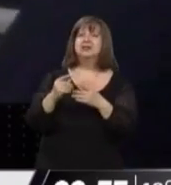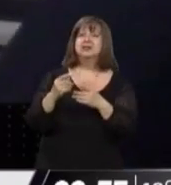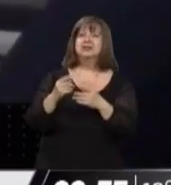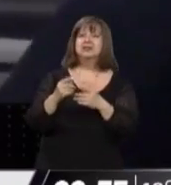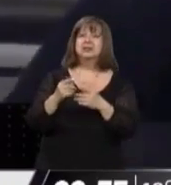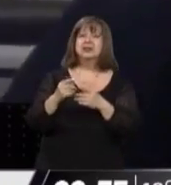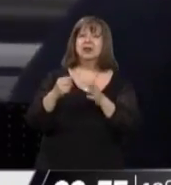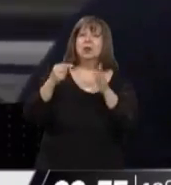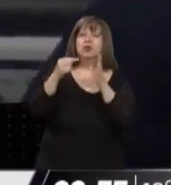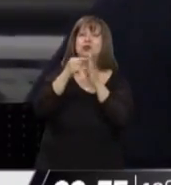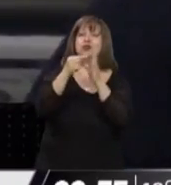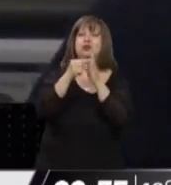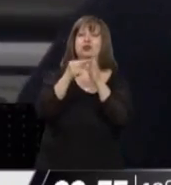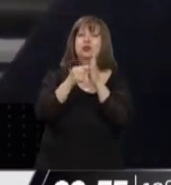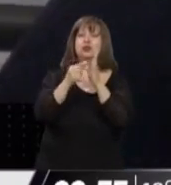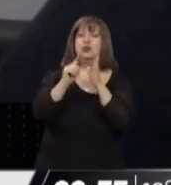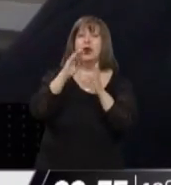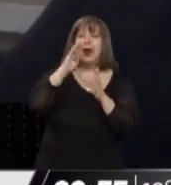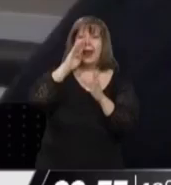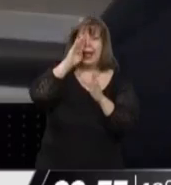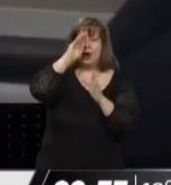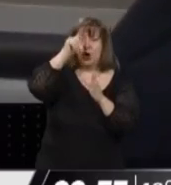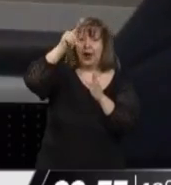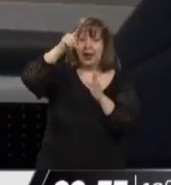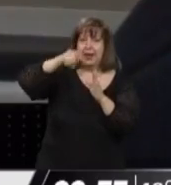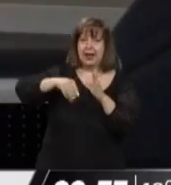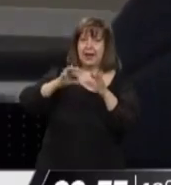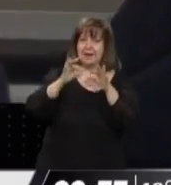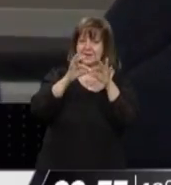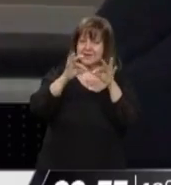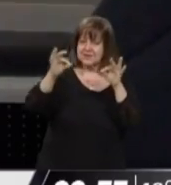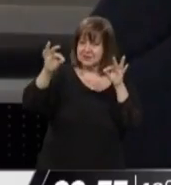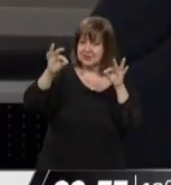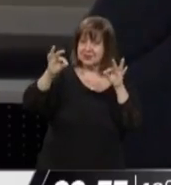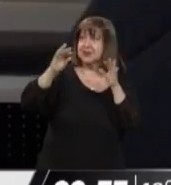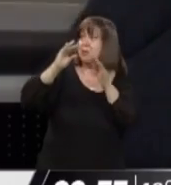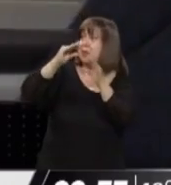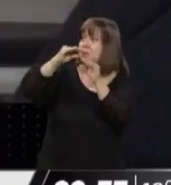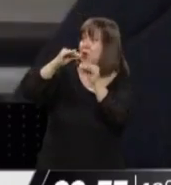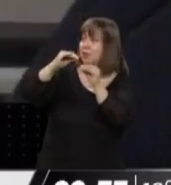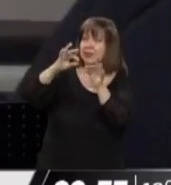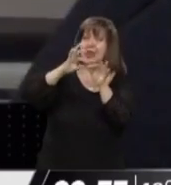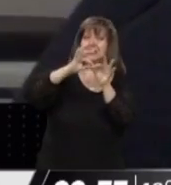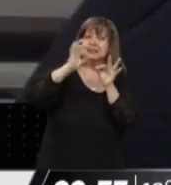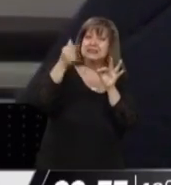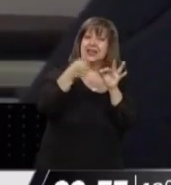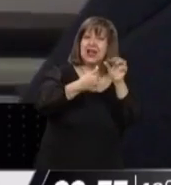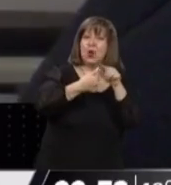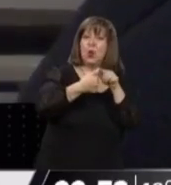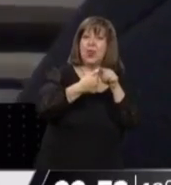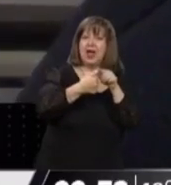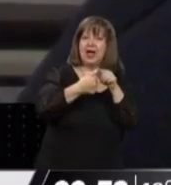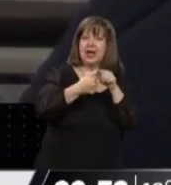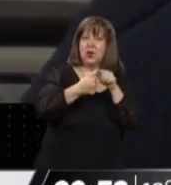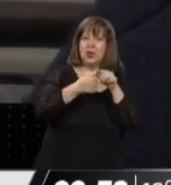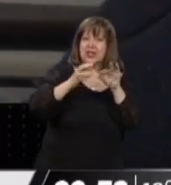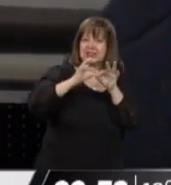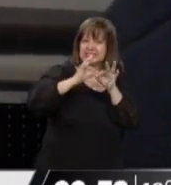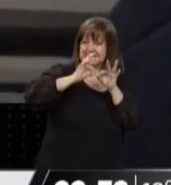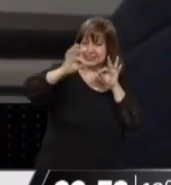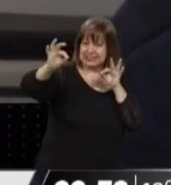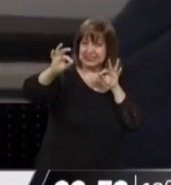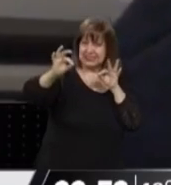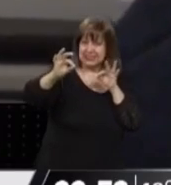en vez de estar punteado está negro tendrías que hacer Así lo bueno es que es un papel blandito viste